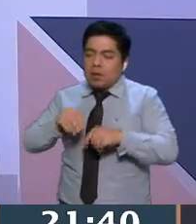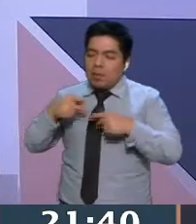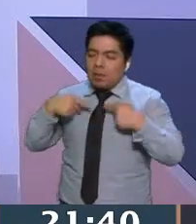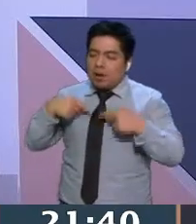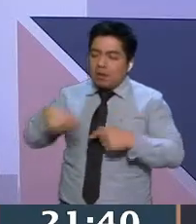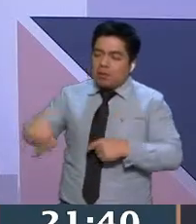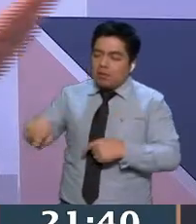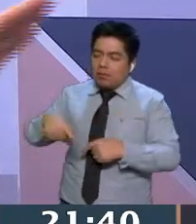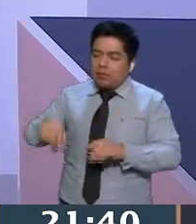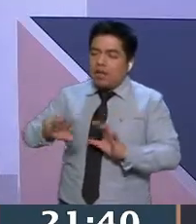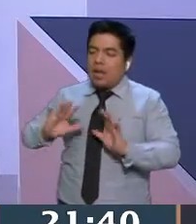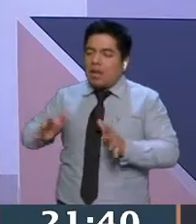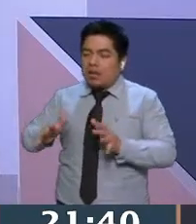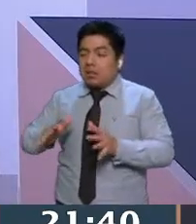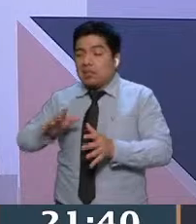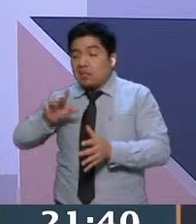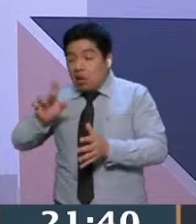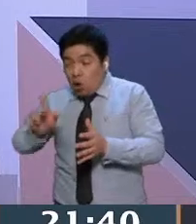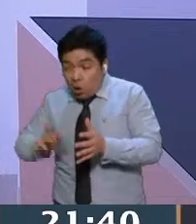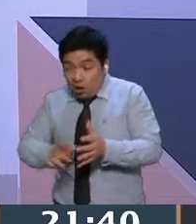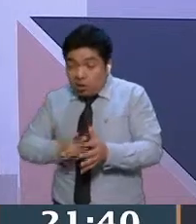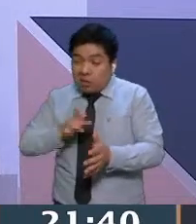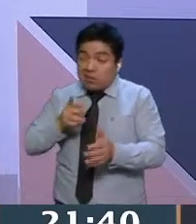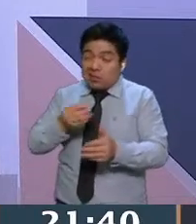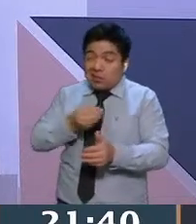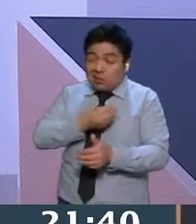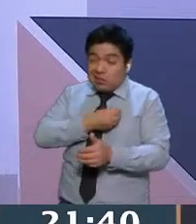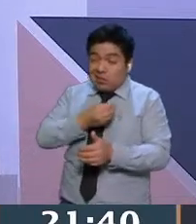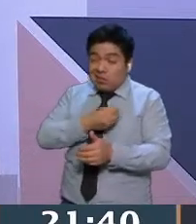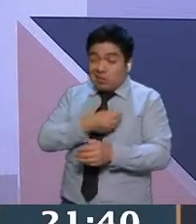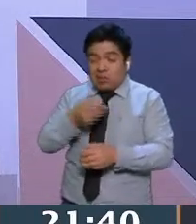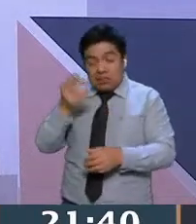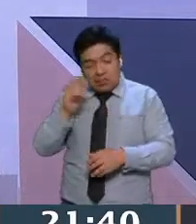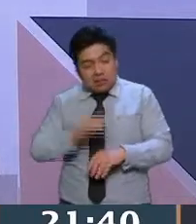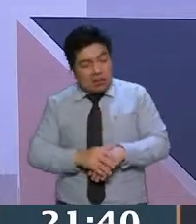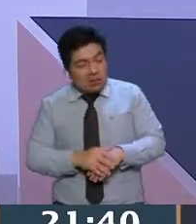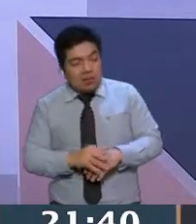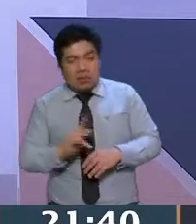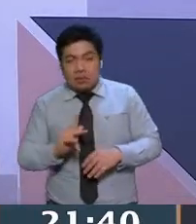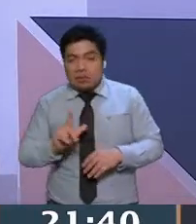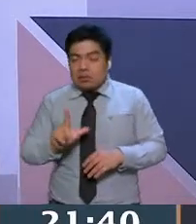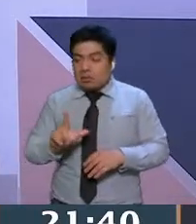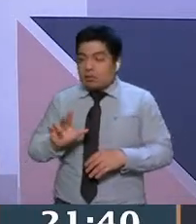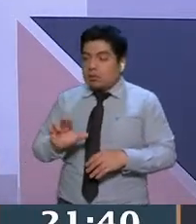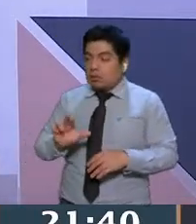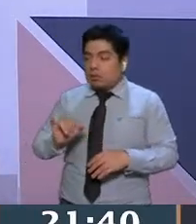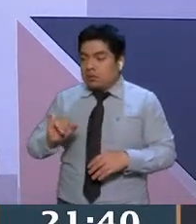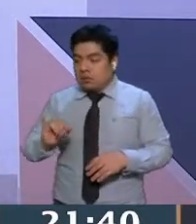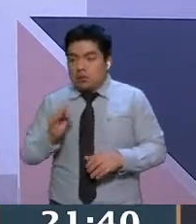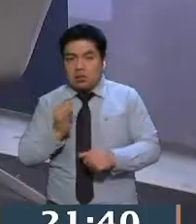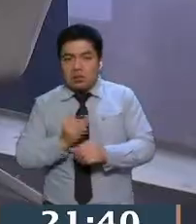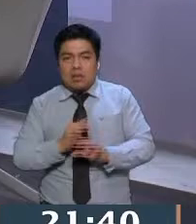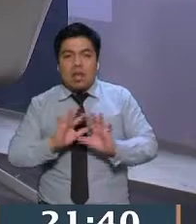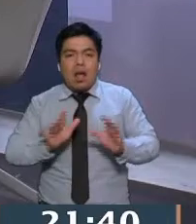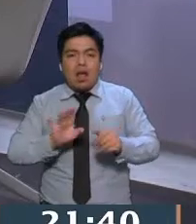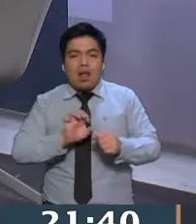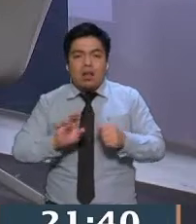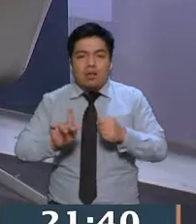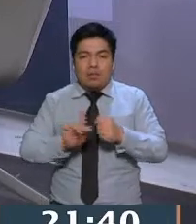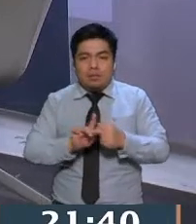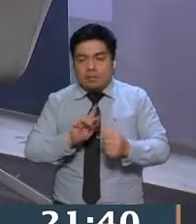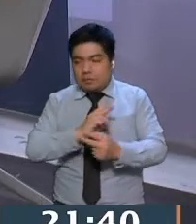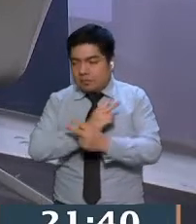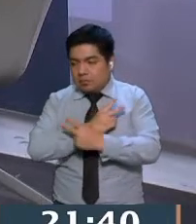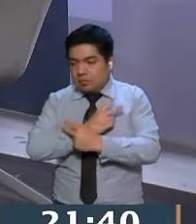están y que nos los tenemos que tragar sí o sí, porque por la vía de lo plurinominal ya están seguramente de vacaciones en Europa y los vamos a ver